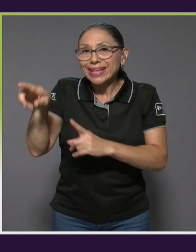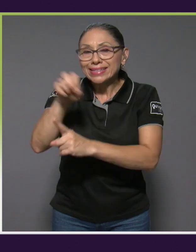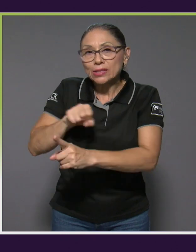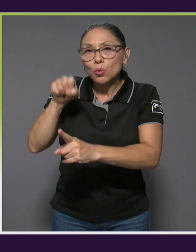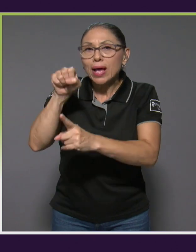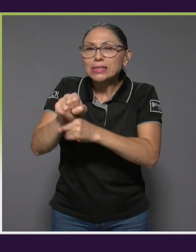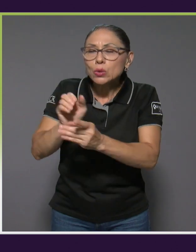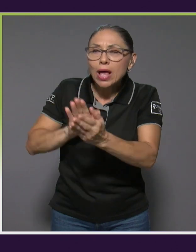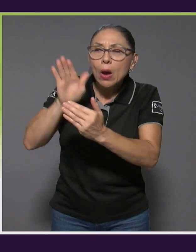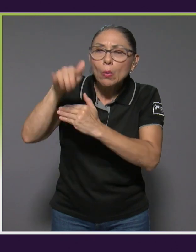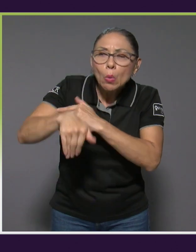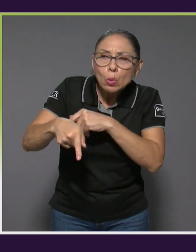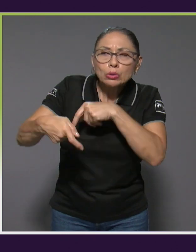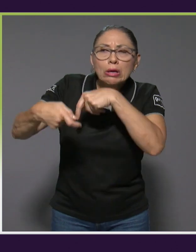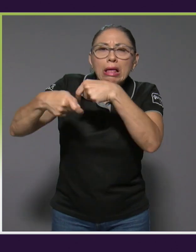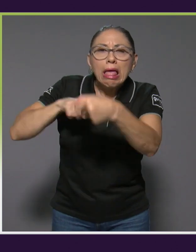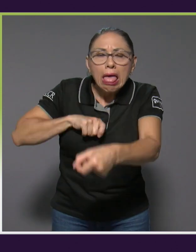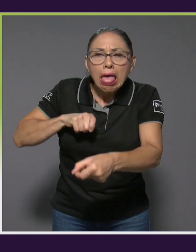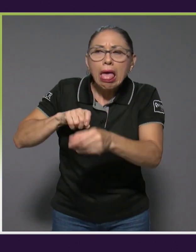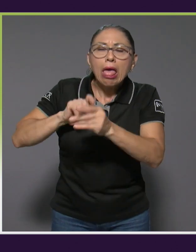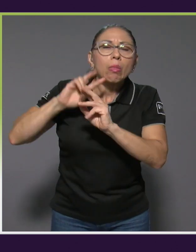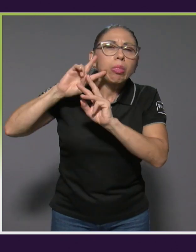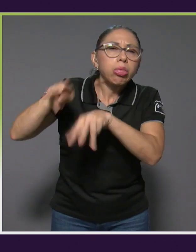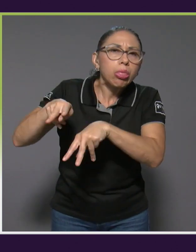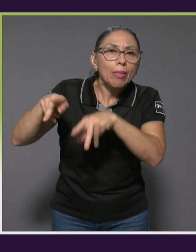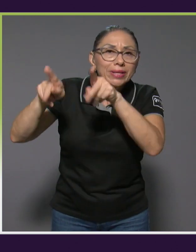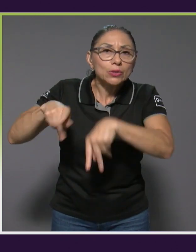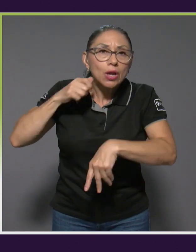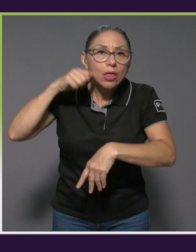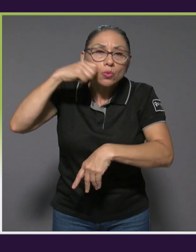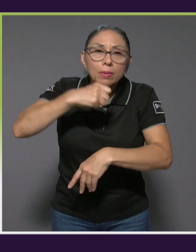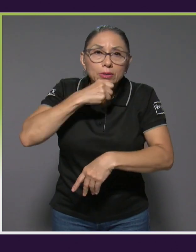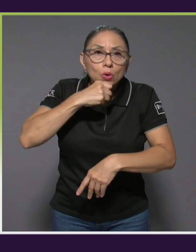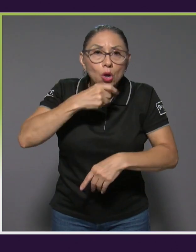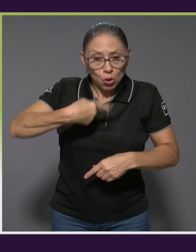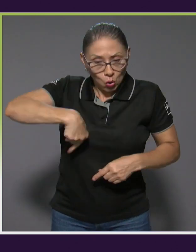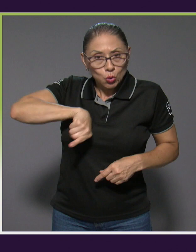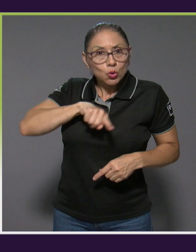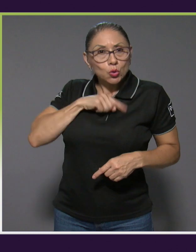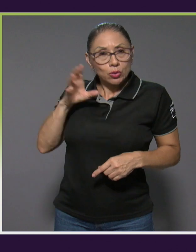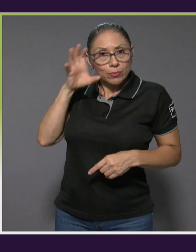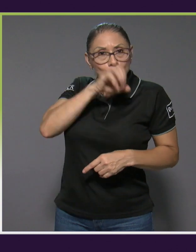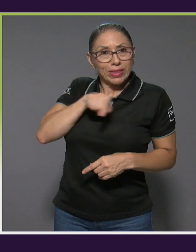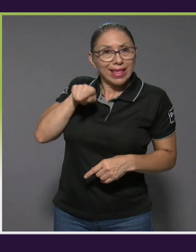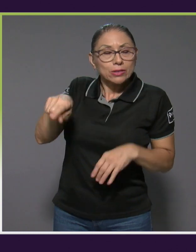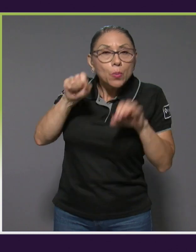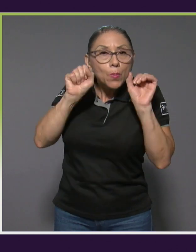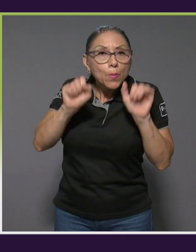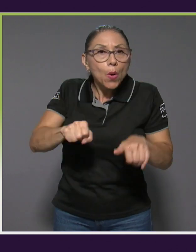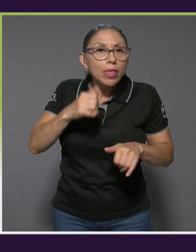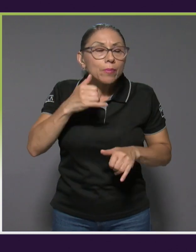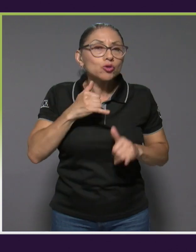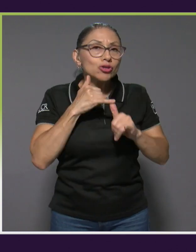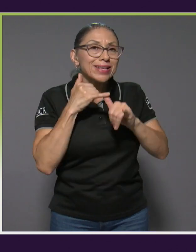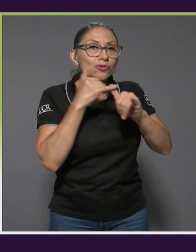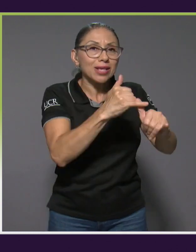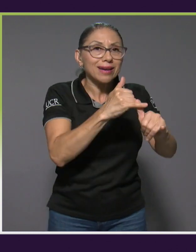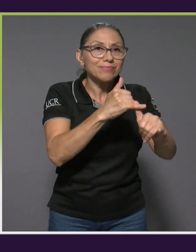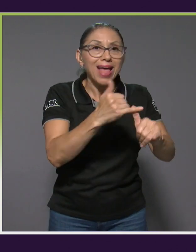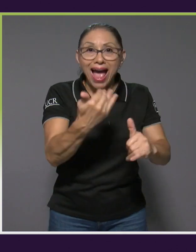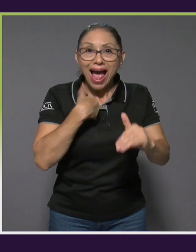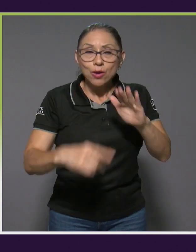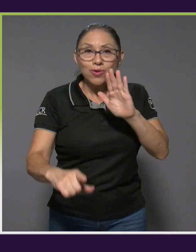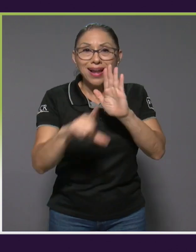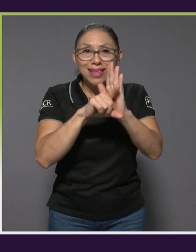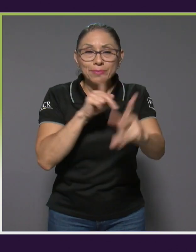de negligencia, ¿verdad? Marginación hacia una persona adulta mayor, nosotros podemos denunciar y existe una ley de protección a la persona adulta